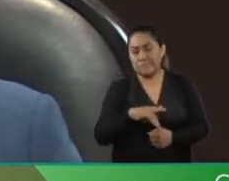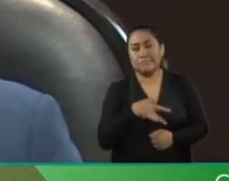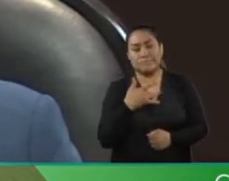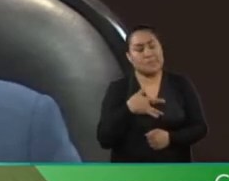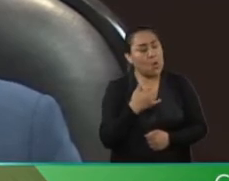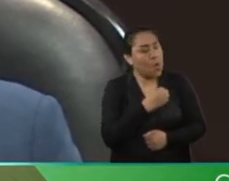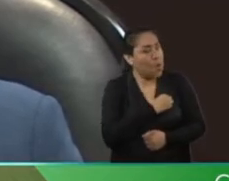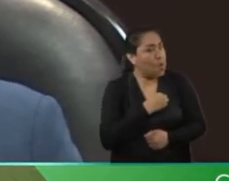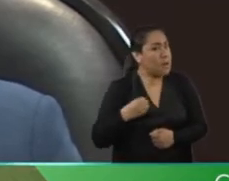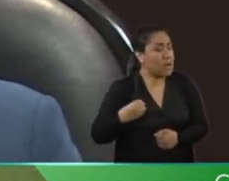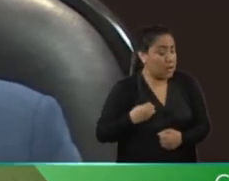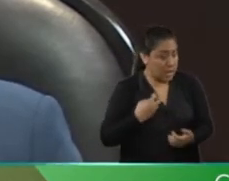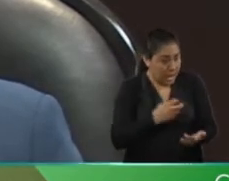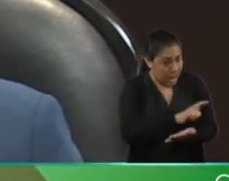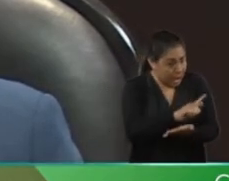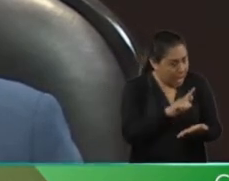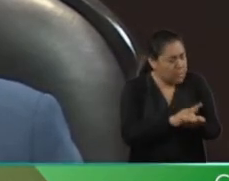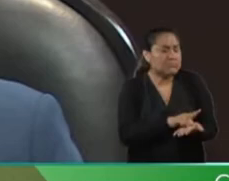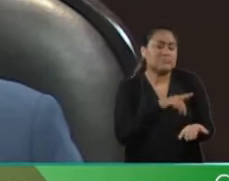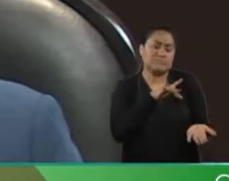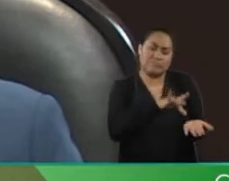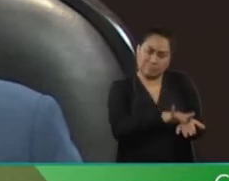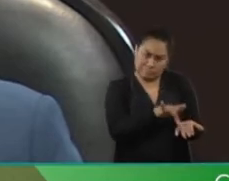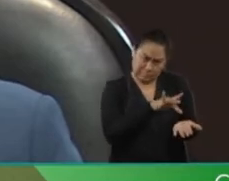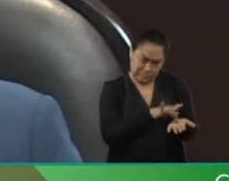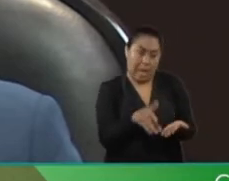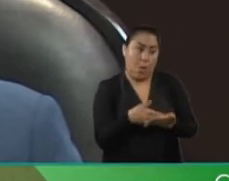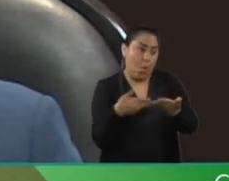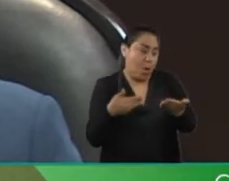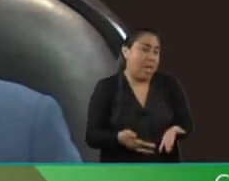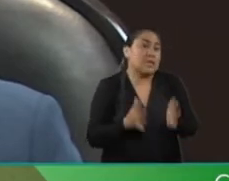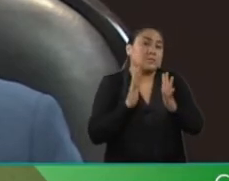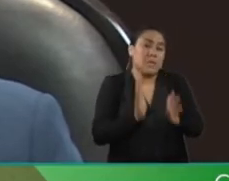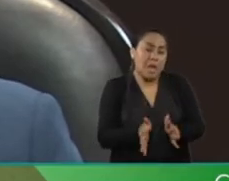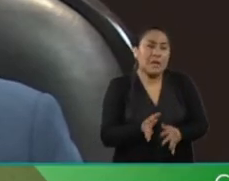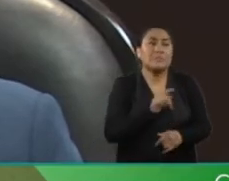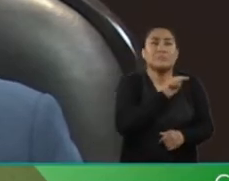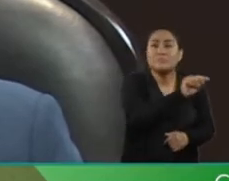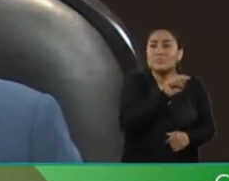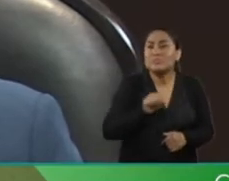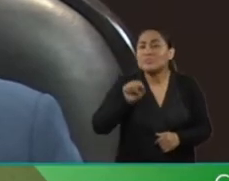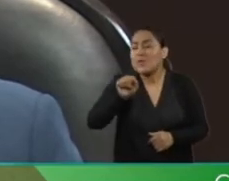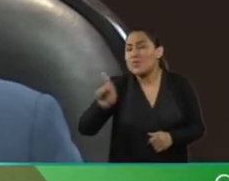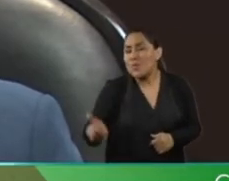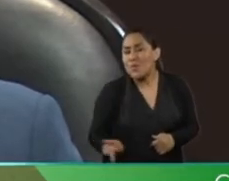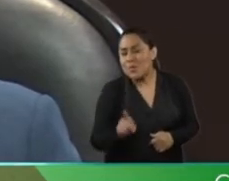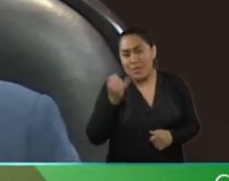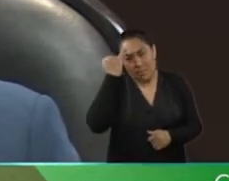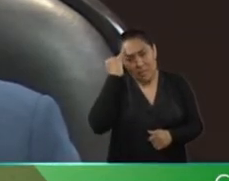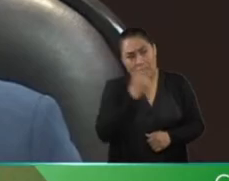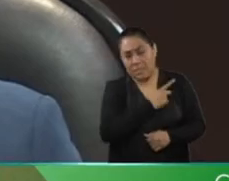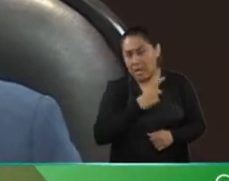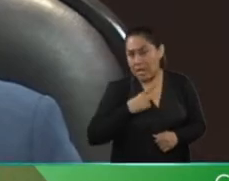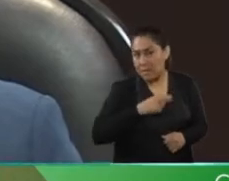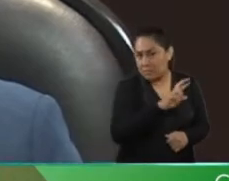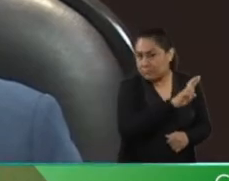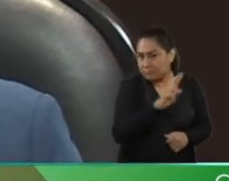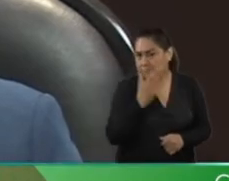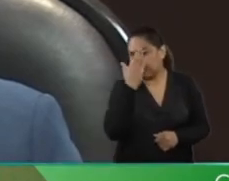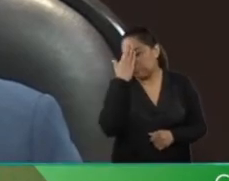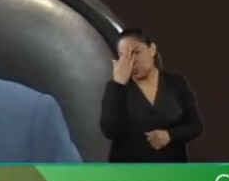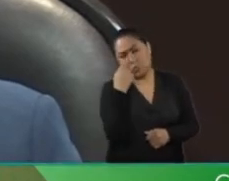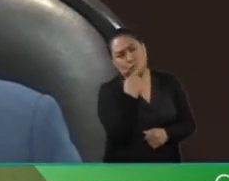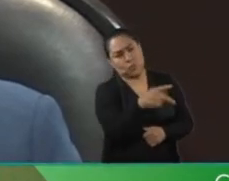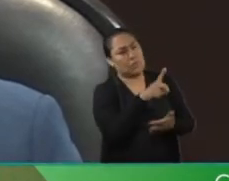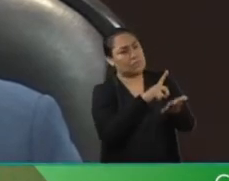obligación de apoyar esta iniciativa para que de una vez y por todas los pueblos y comunidades indígenas sean reconocidas como sujetos de derecho